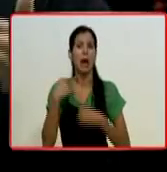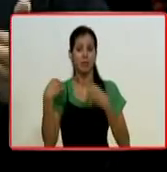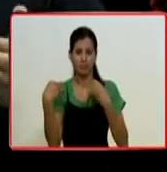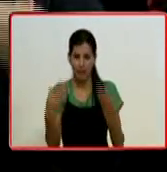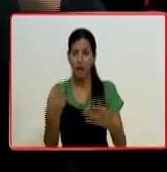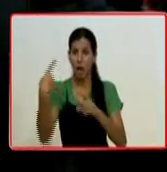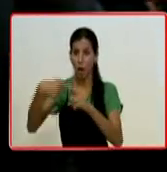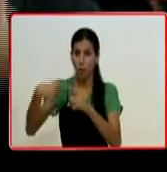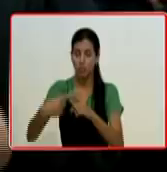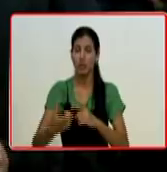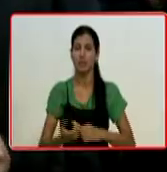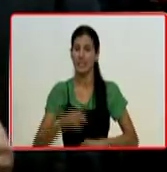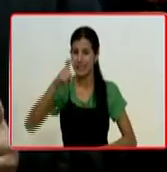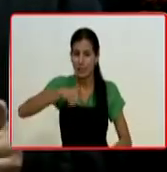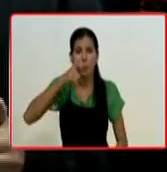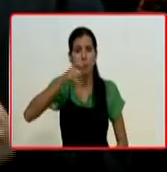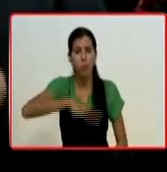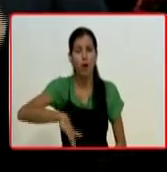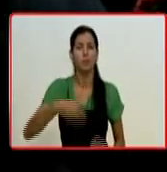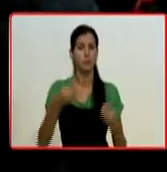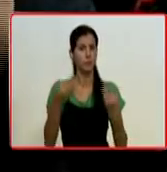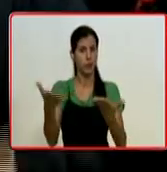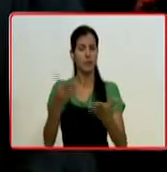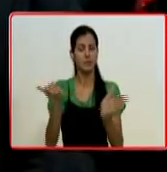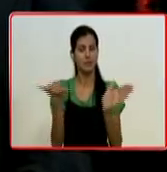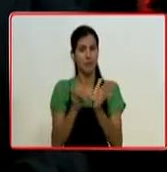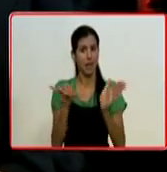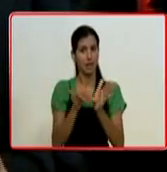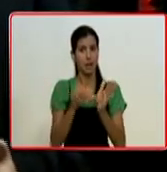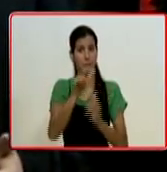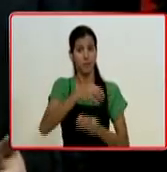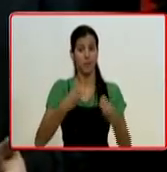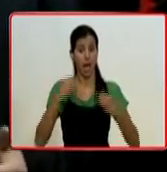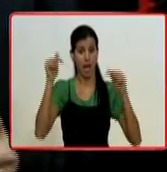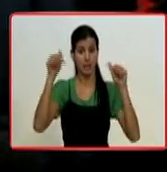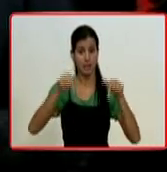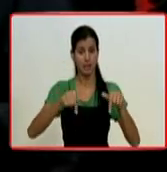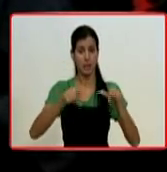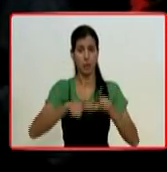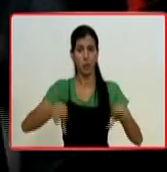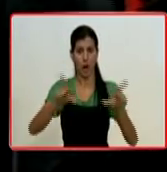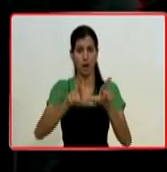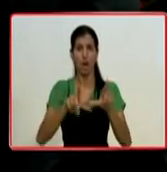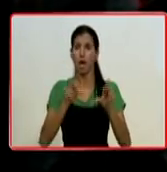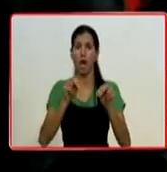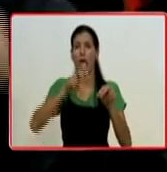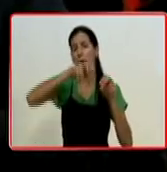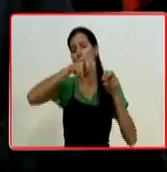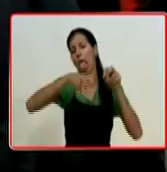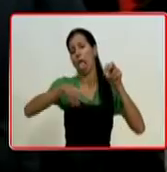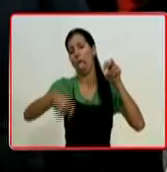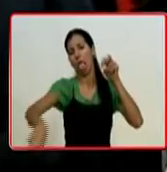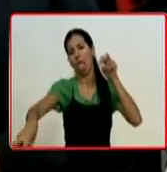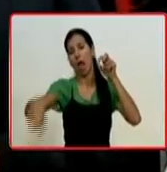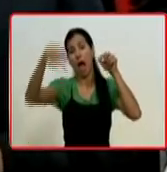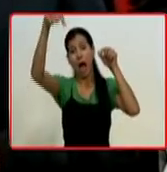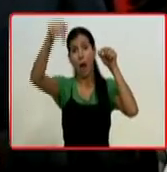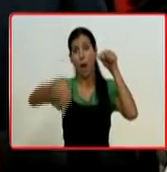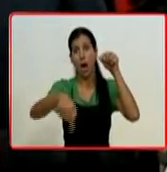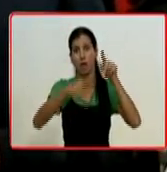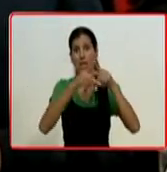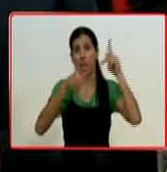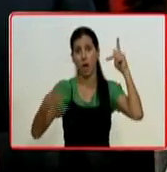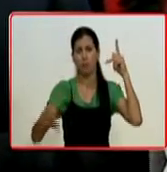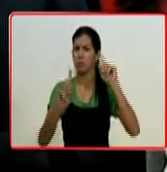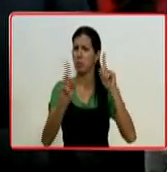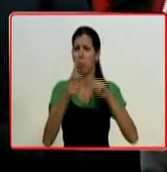primera necesidad hacia los sectores populares, para que la gente que vive aquí en estos lugares no tenga que bajar, trasladarse kilómetros en busca de